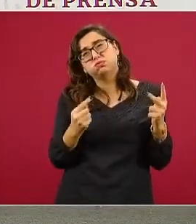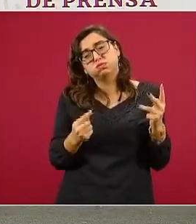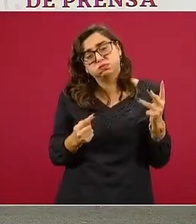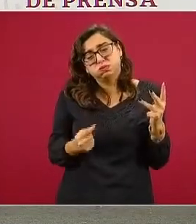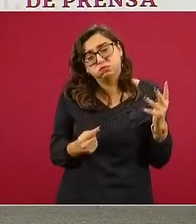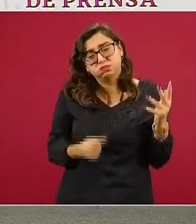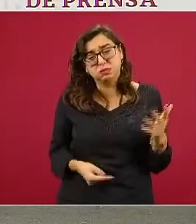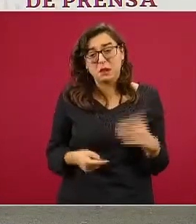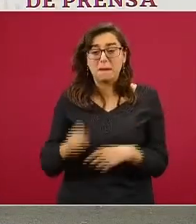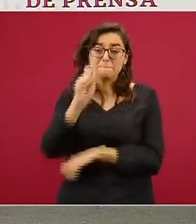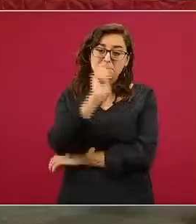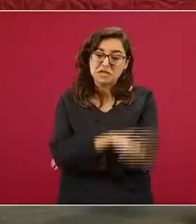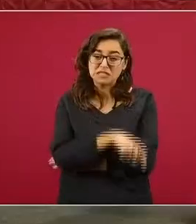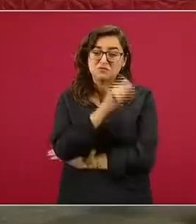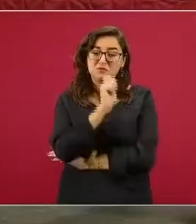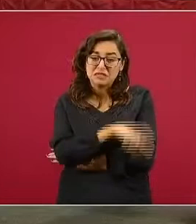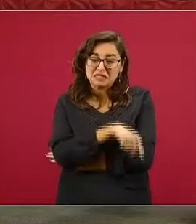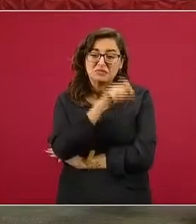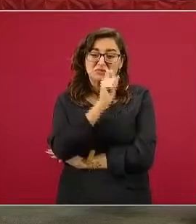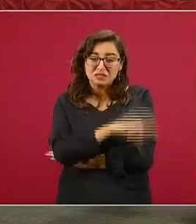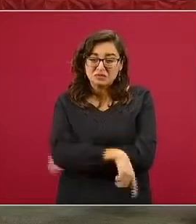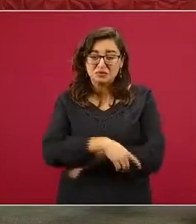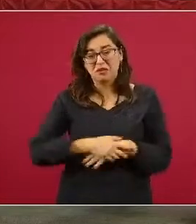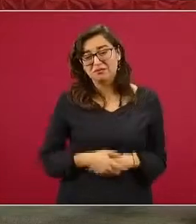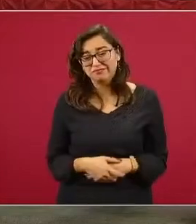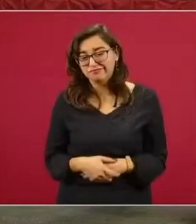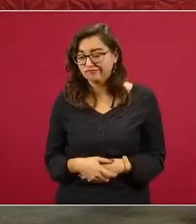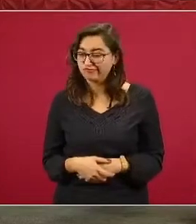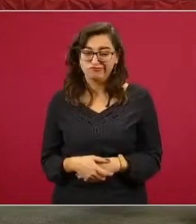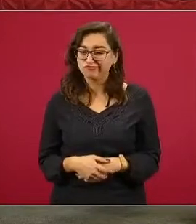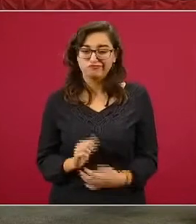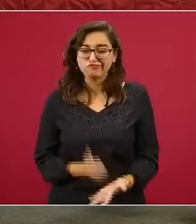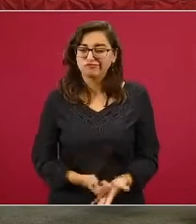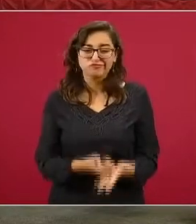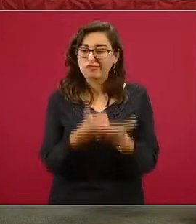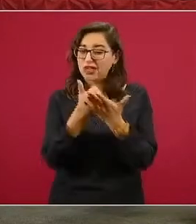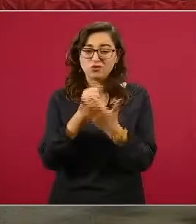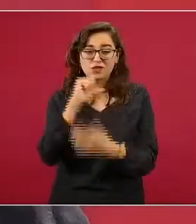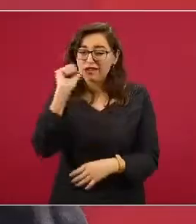¿no? Y eso no ayuda. Entonces, de parte del Gobierno de México,